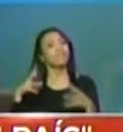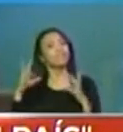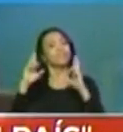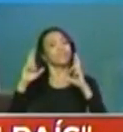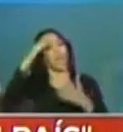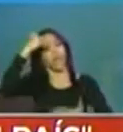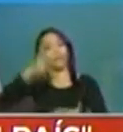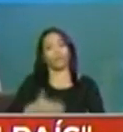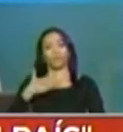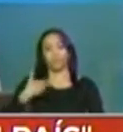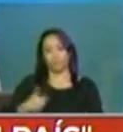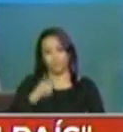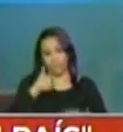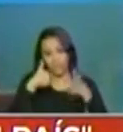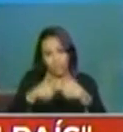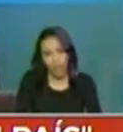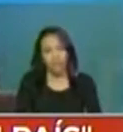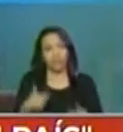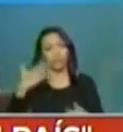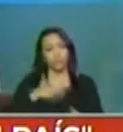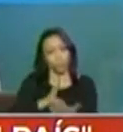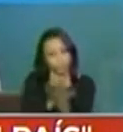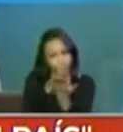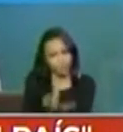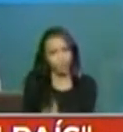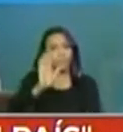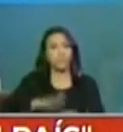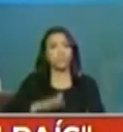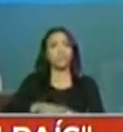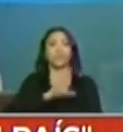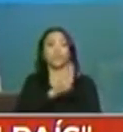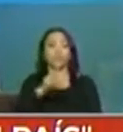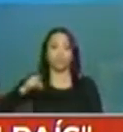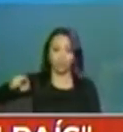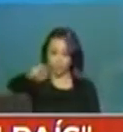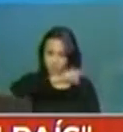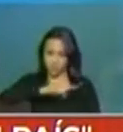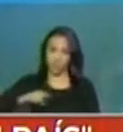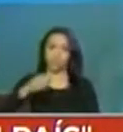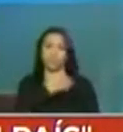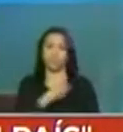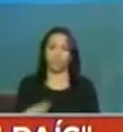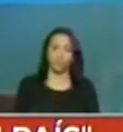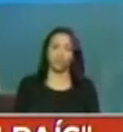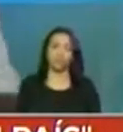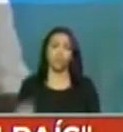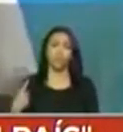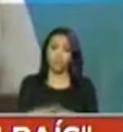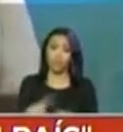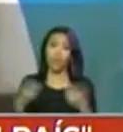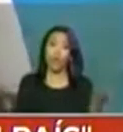cuenta con mi trabajo, mi determinación y el de ustedes, ministros.